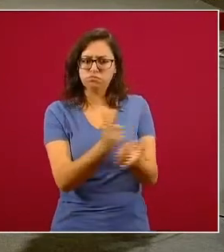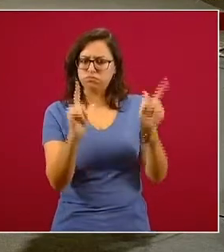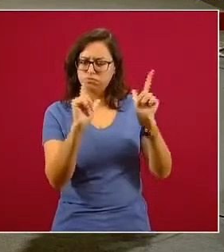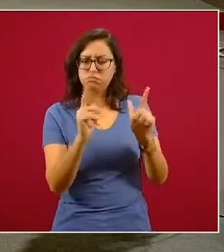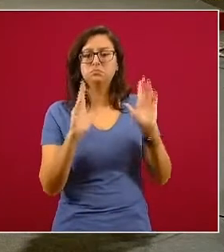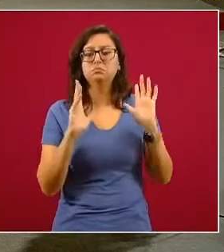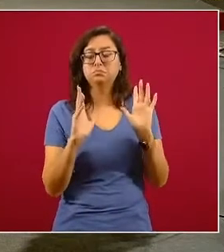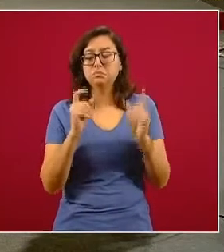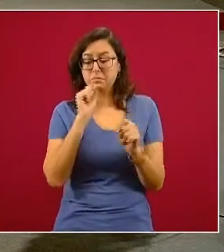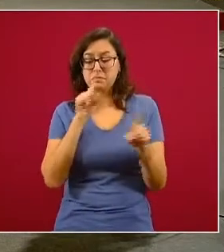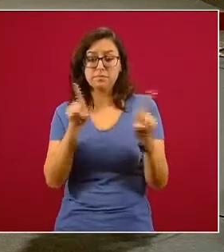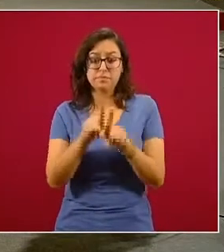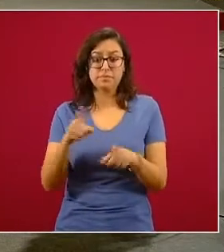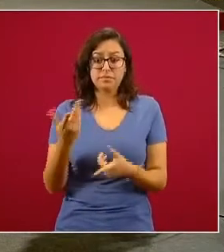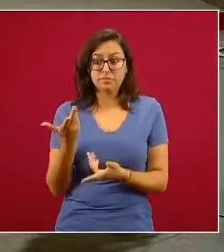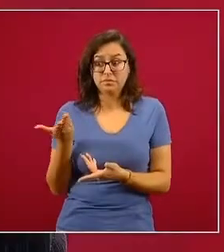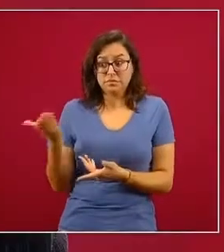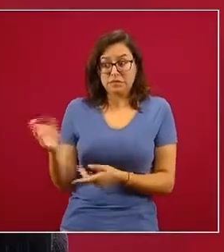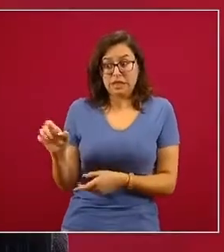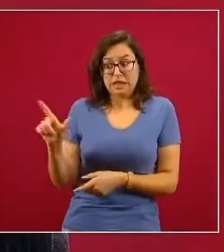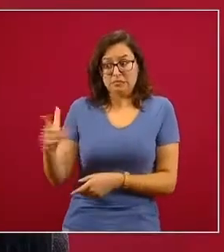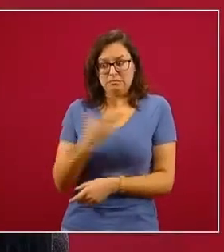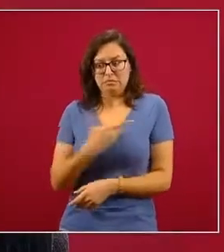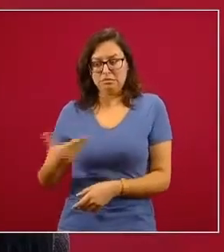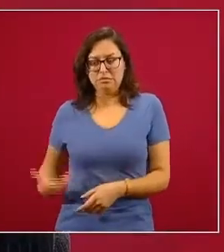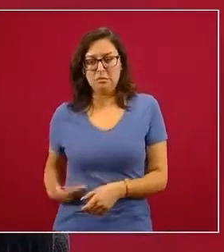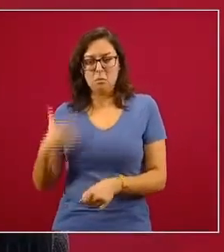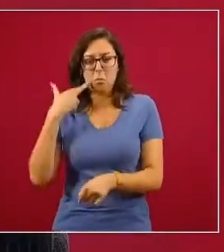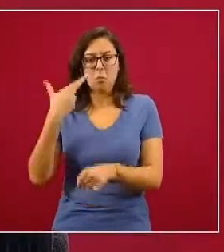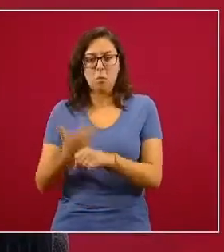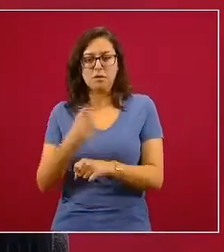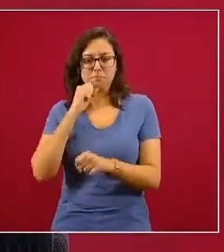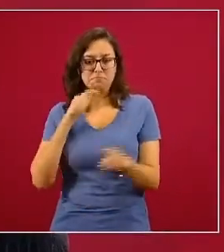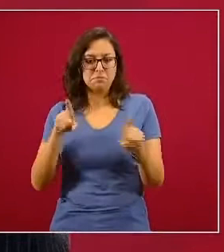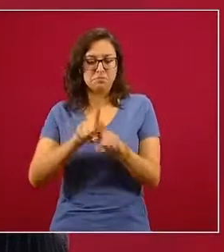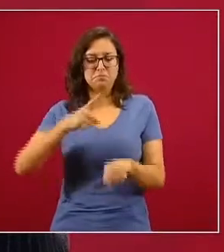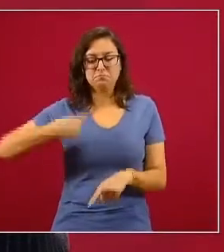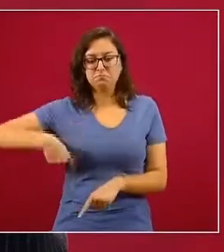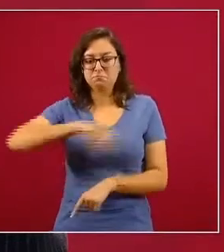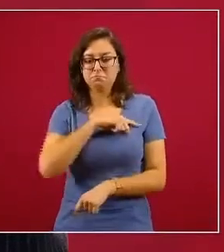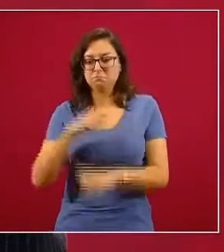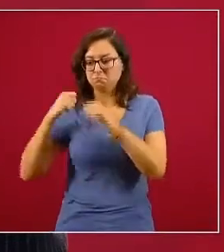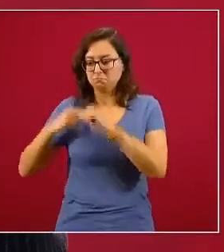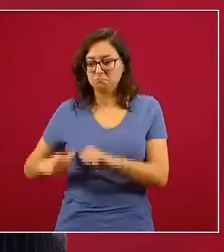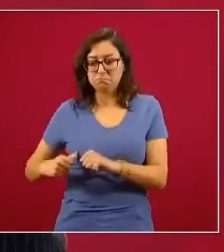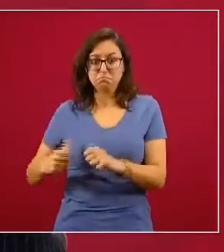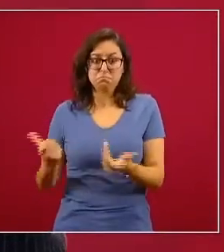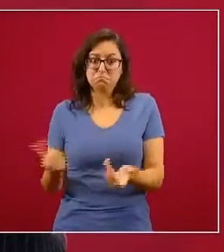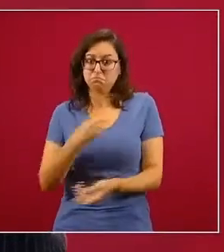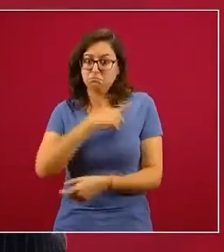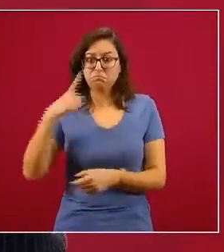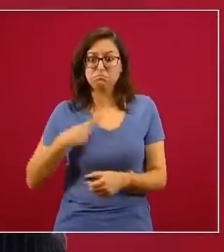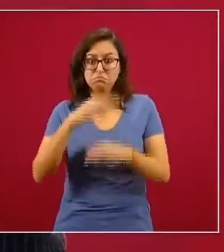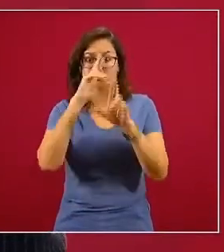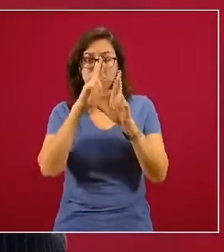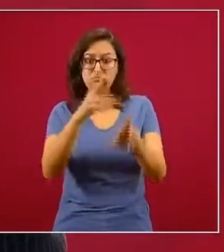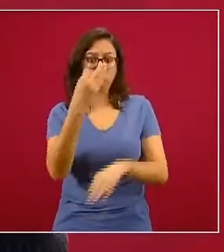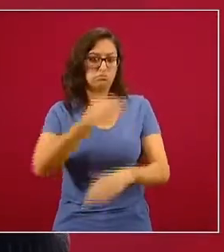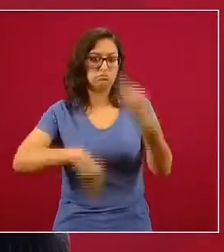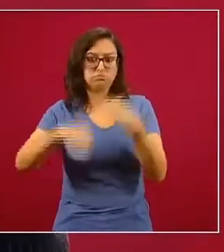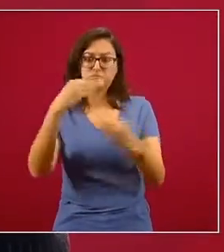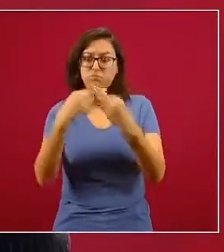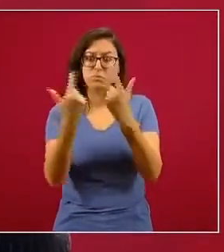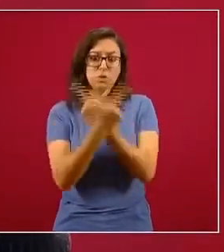pero también los miembros del gobierno de México, de celebrar la libertad que existe en México